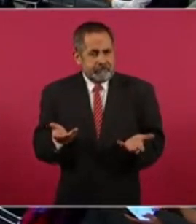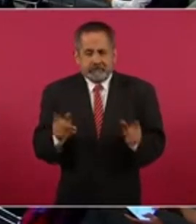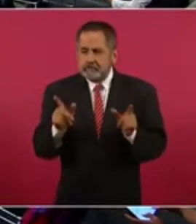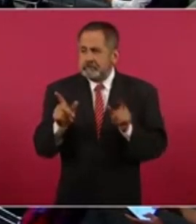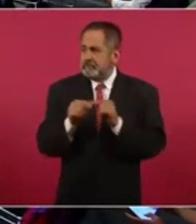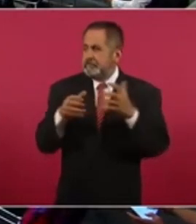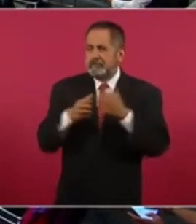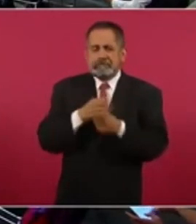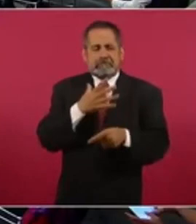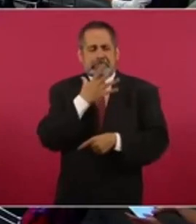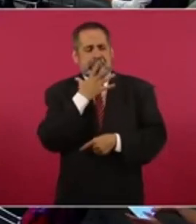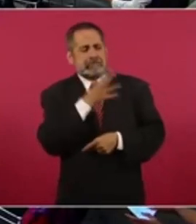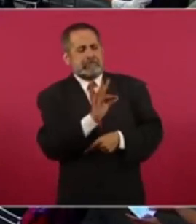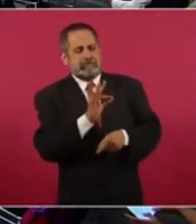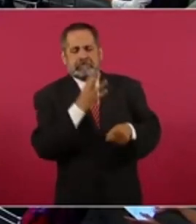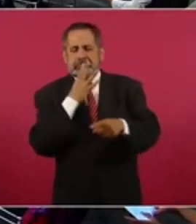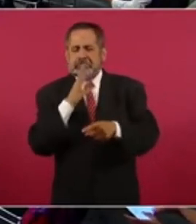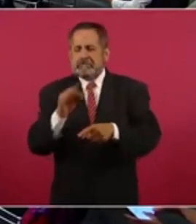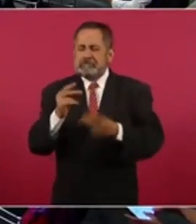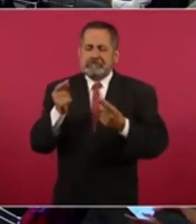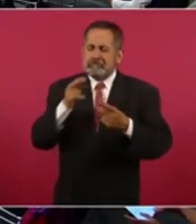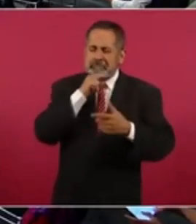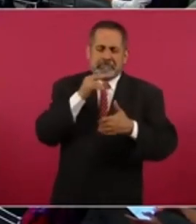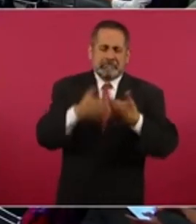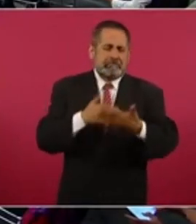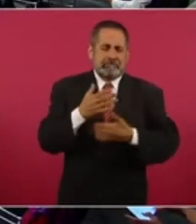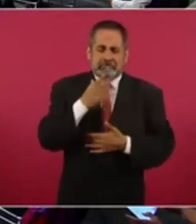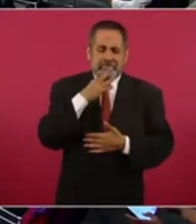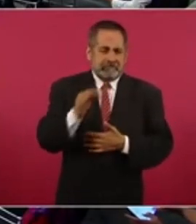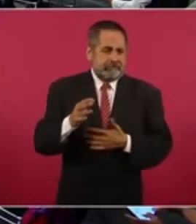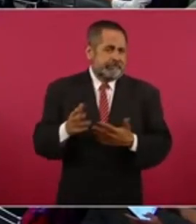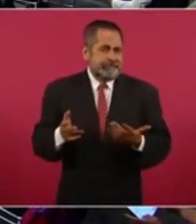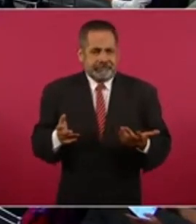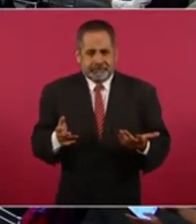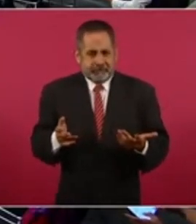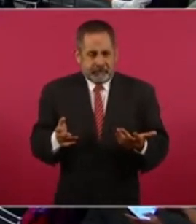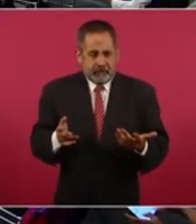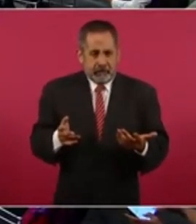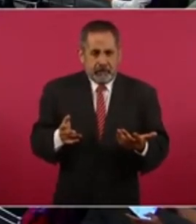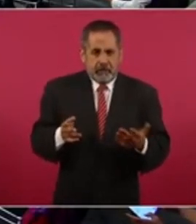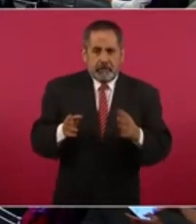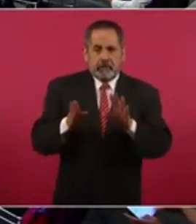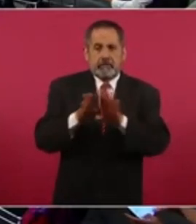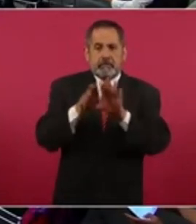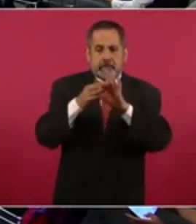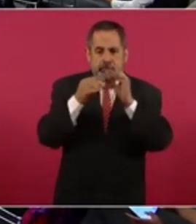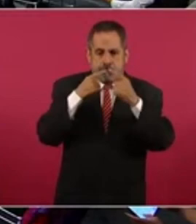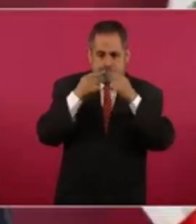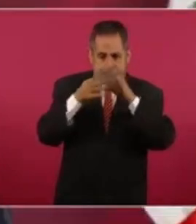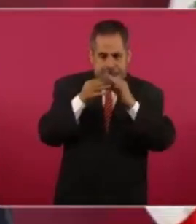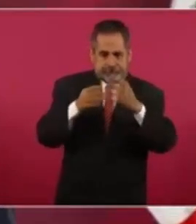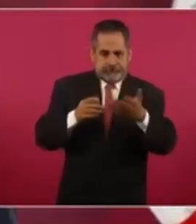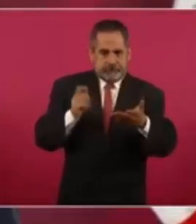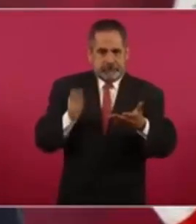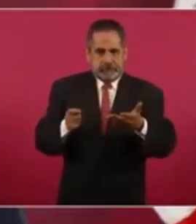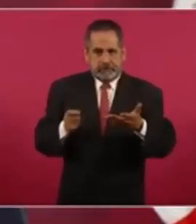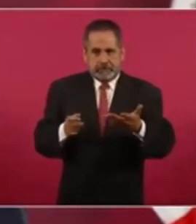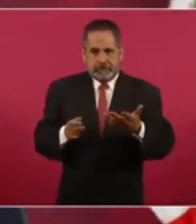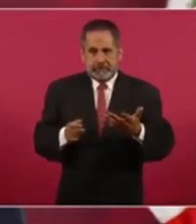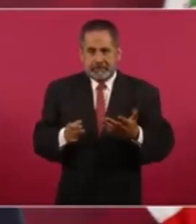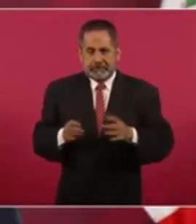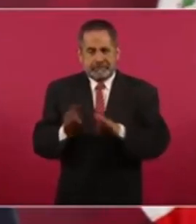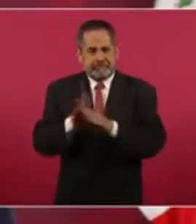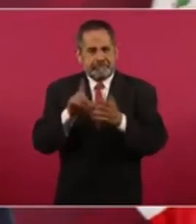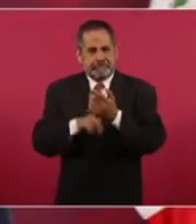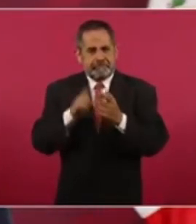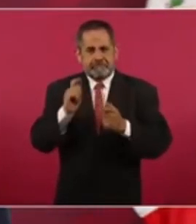simplificamos las cosas y además nos vamos con las fórmulas